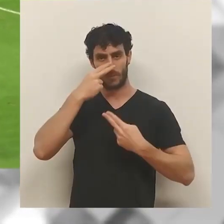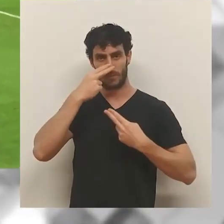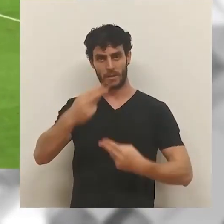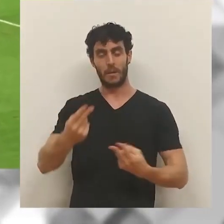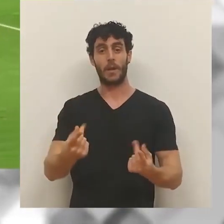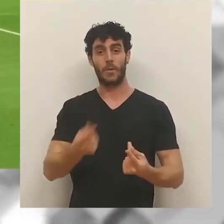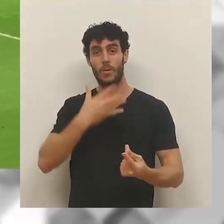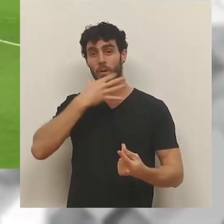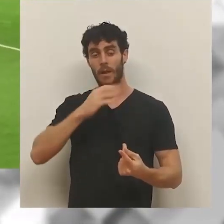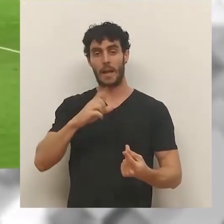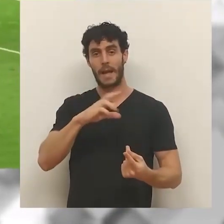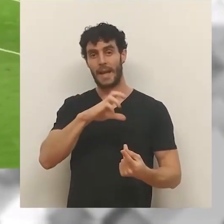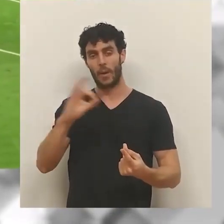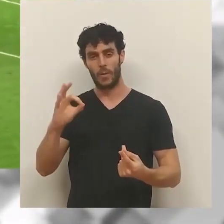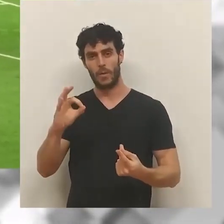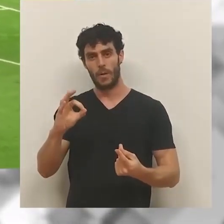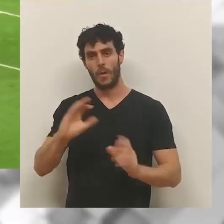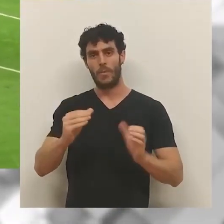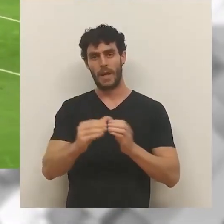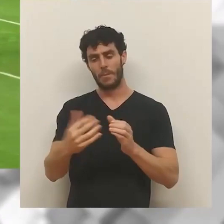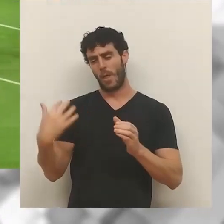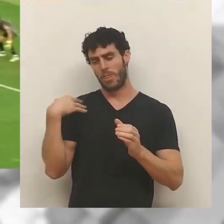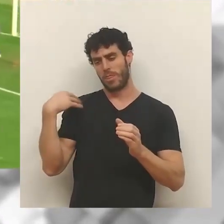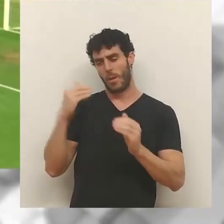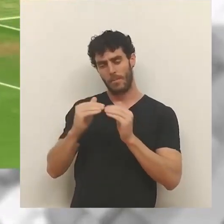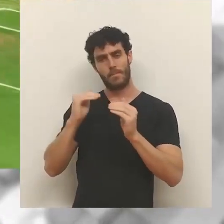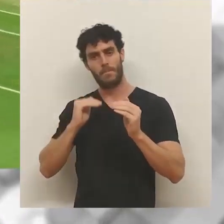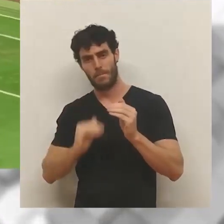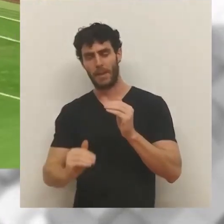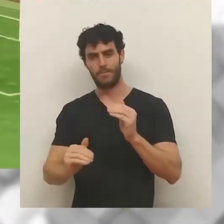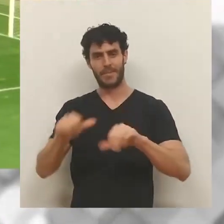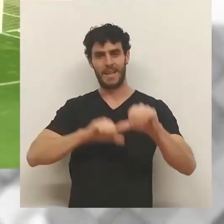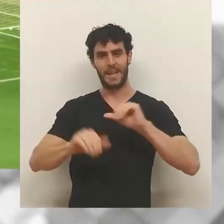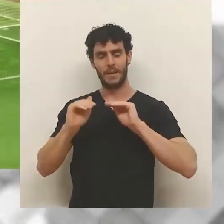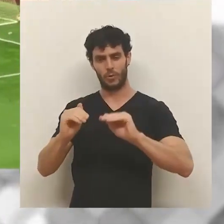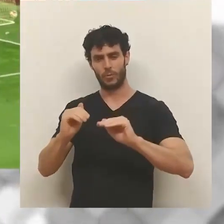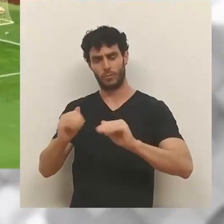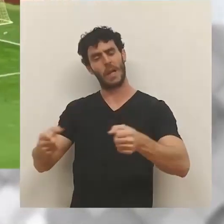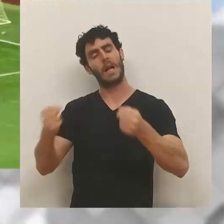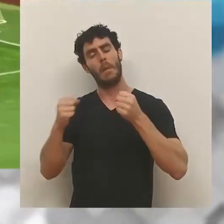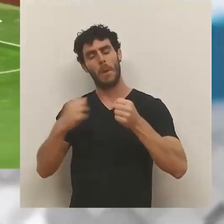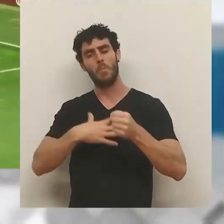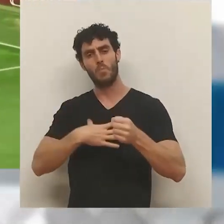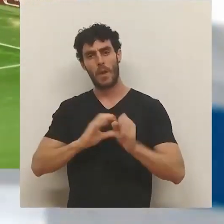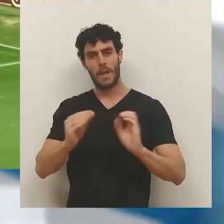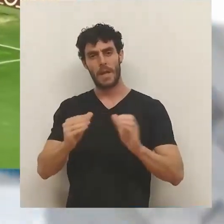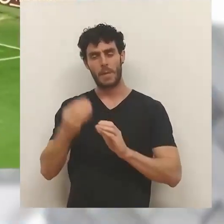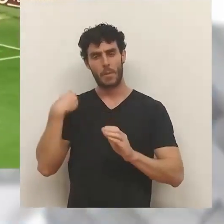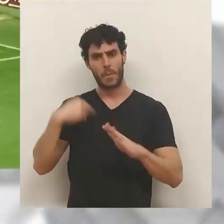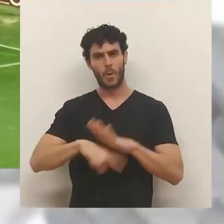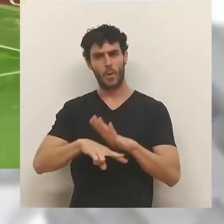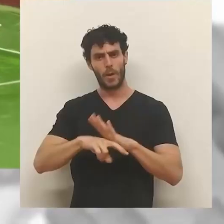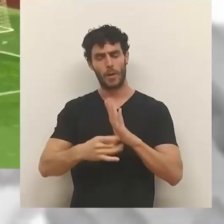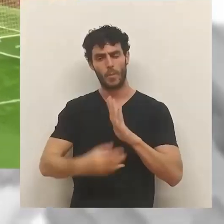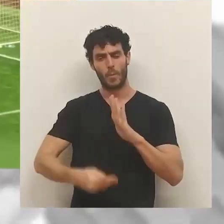pasar la eliminatoria. Hoy visita Logroño, les decimos, el Laredo un equipo recién descendido hasta la tercera cántabra y que en su liga está llamando a ser